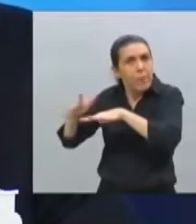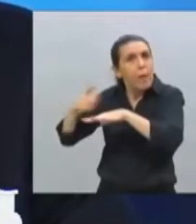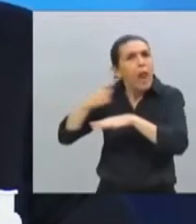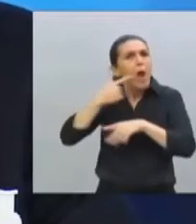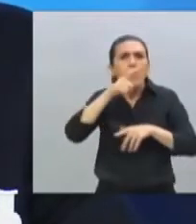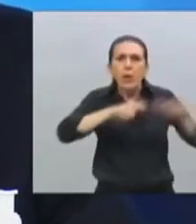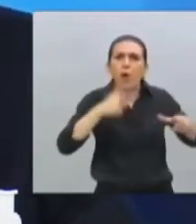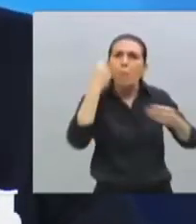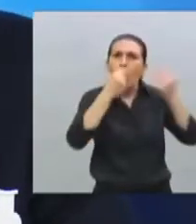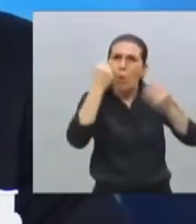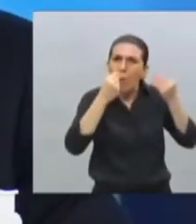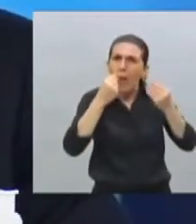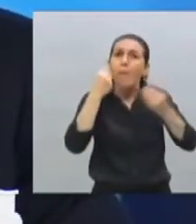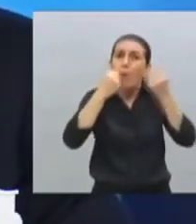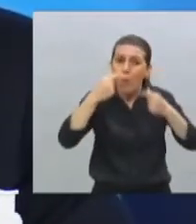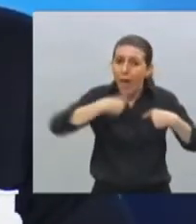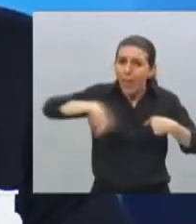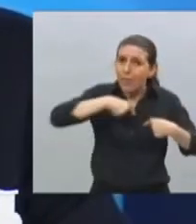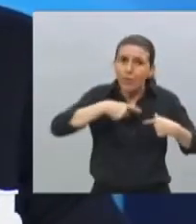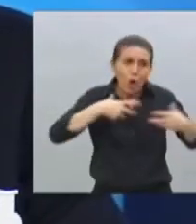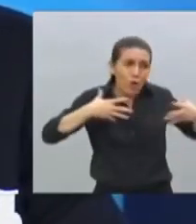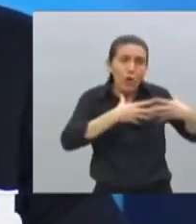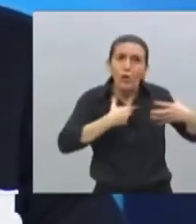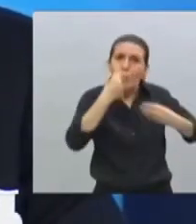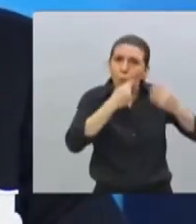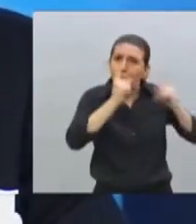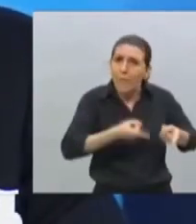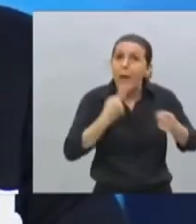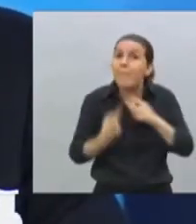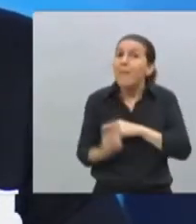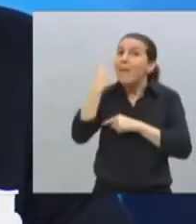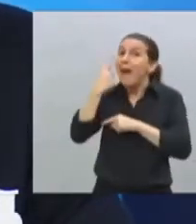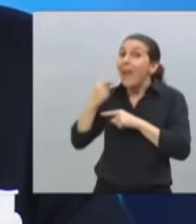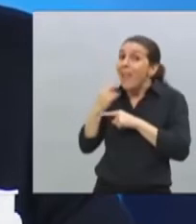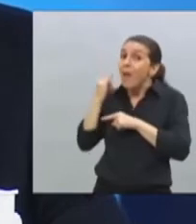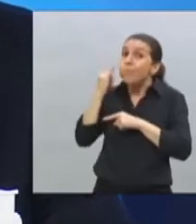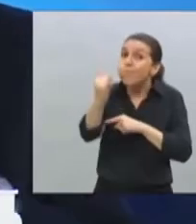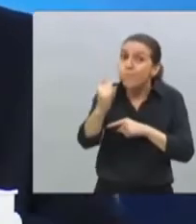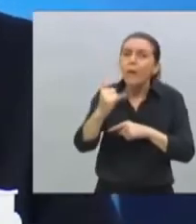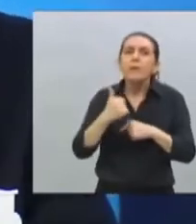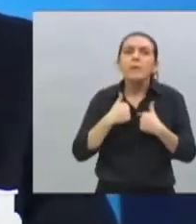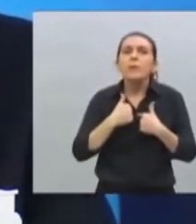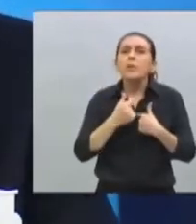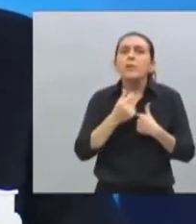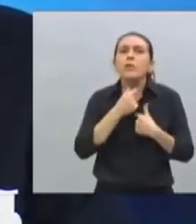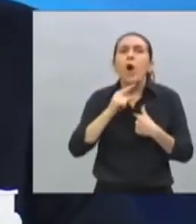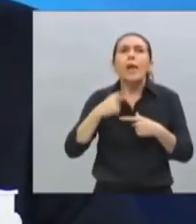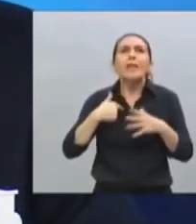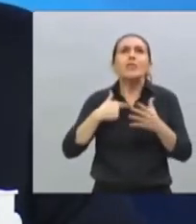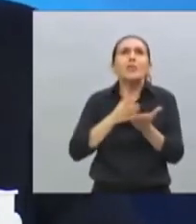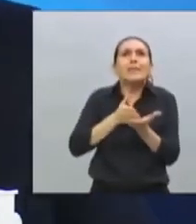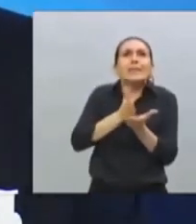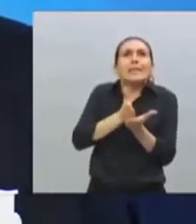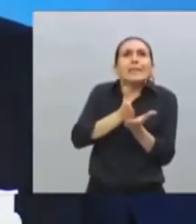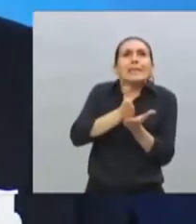como es los hospitales y sí, las clínicas, sí, para los neuquinos, lo utilizaría para los neuquinos, pero los rionegrinos, es decir, empieza esa